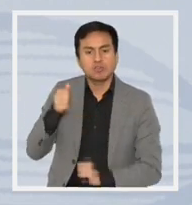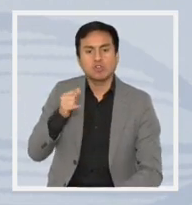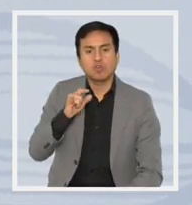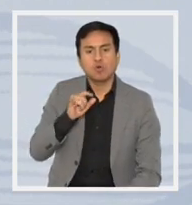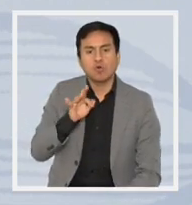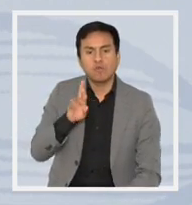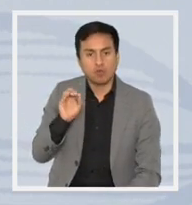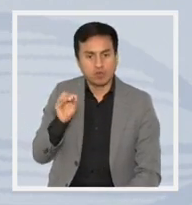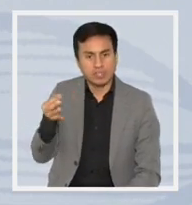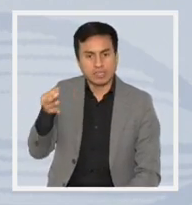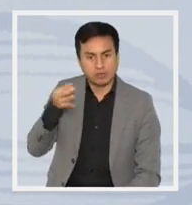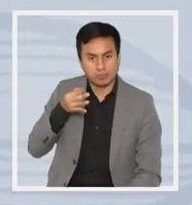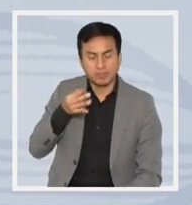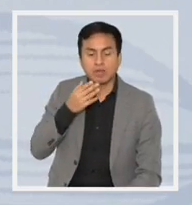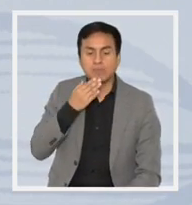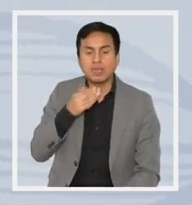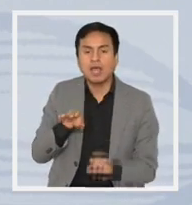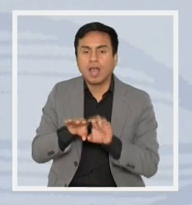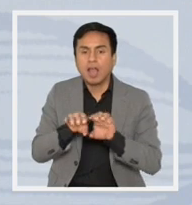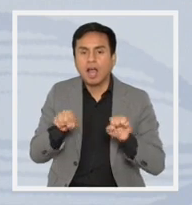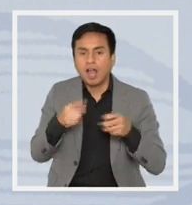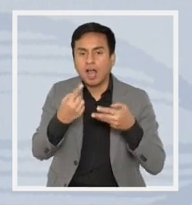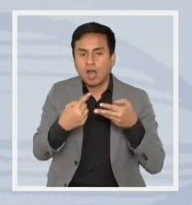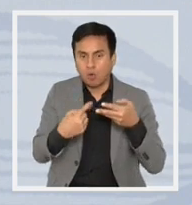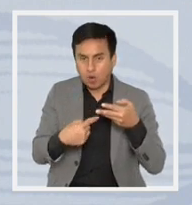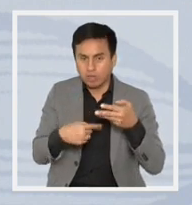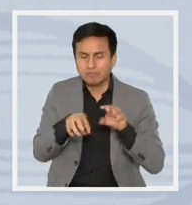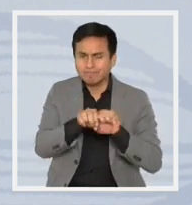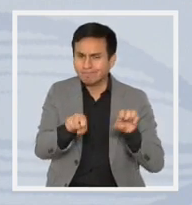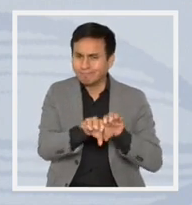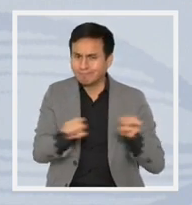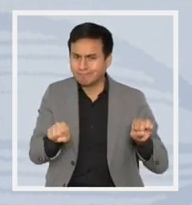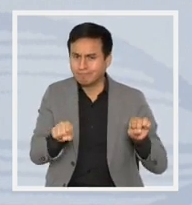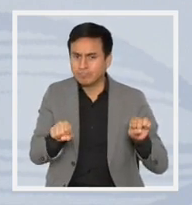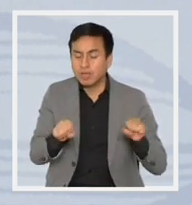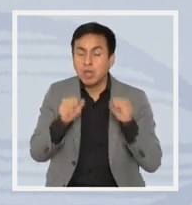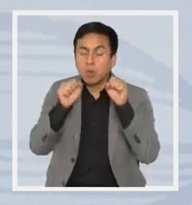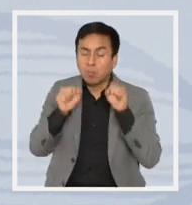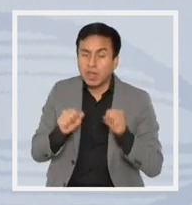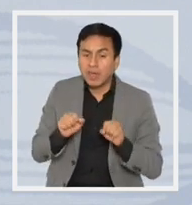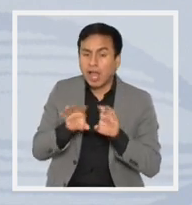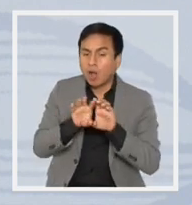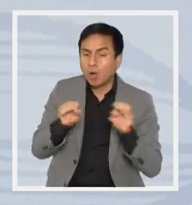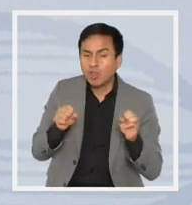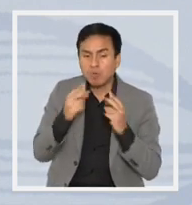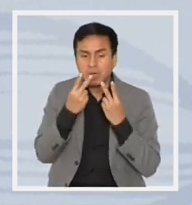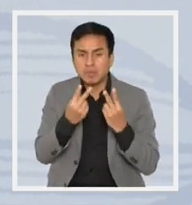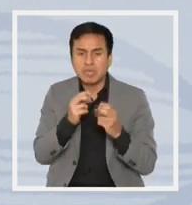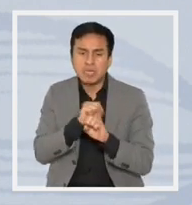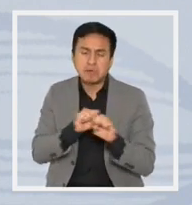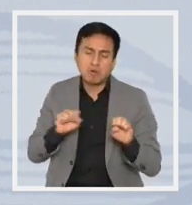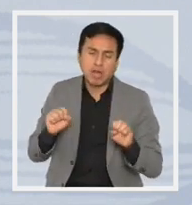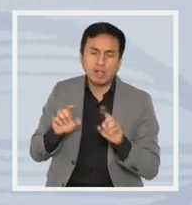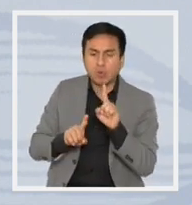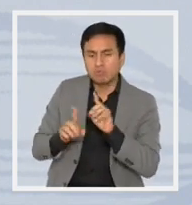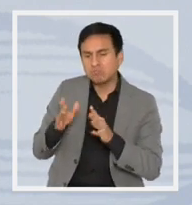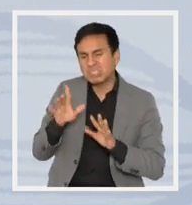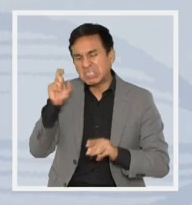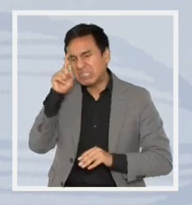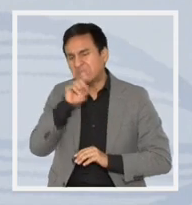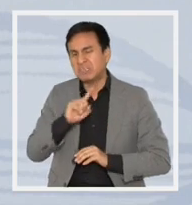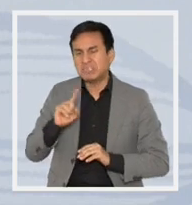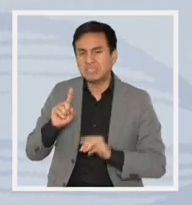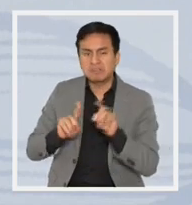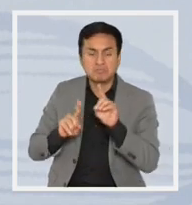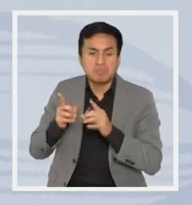UFRO, y de los acuerdos, acuerdos que en un comienzo pueden parecer improbables,